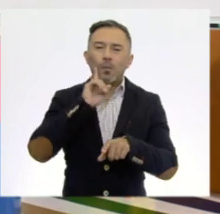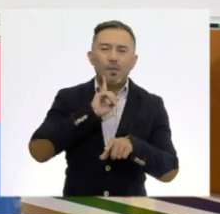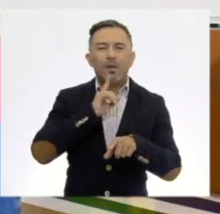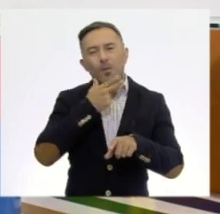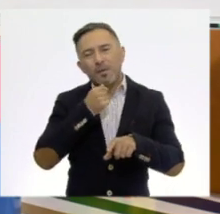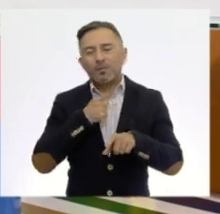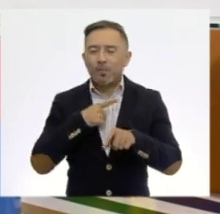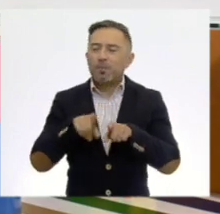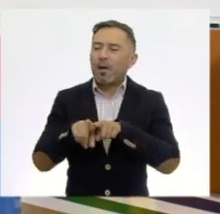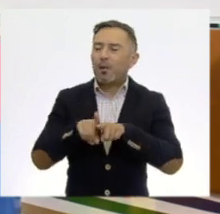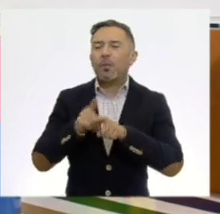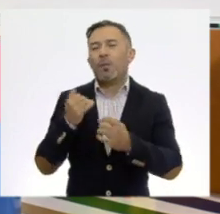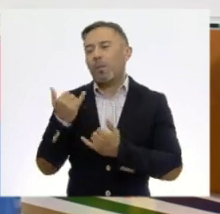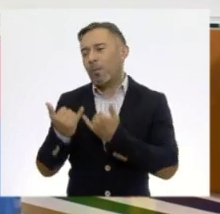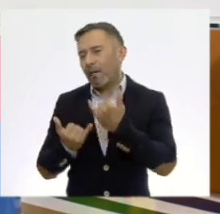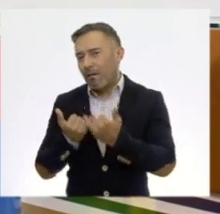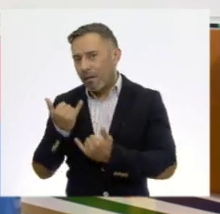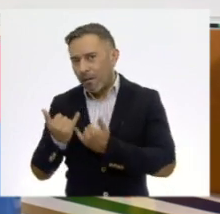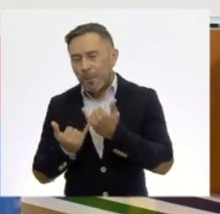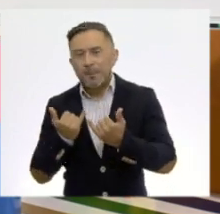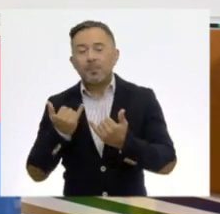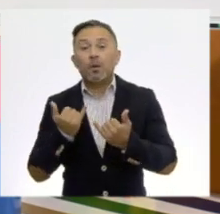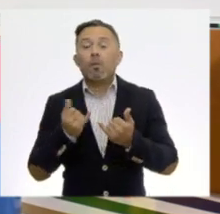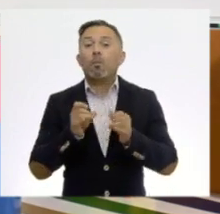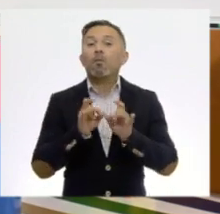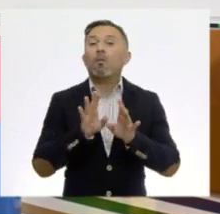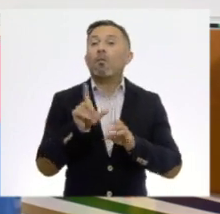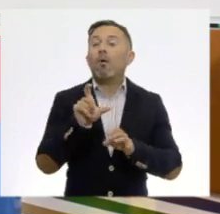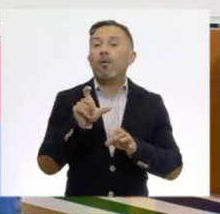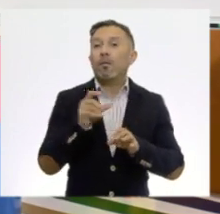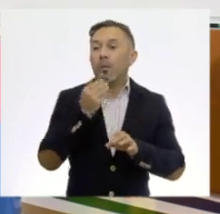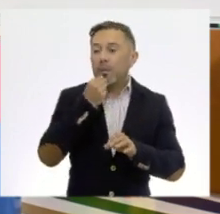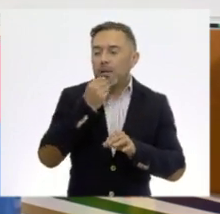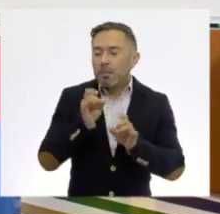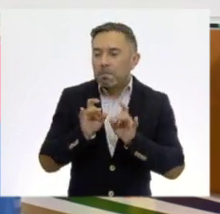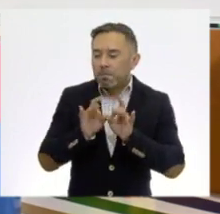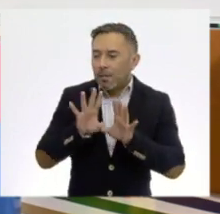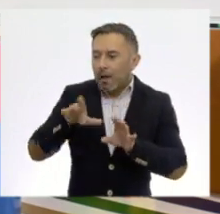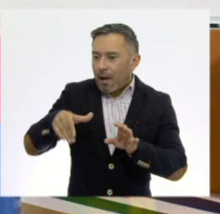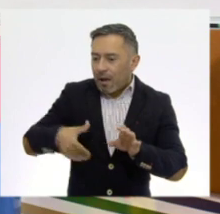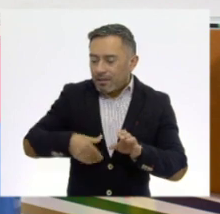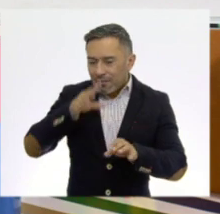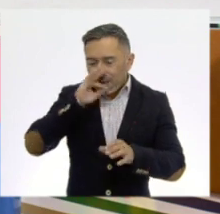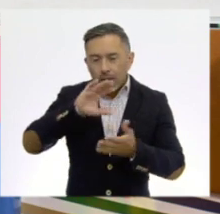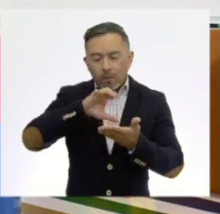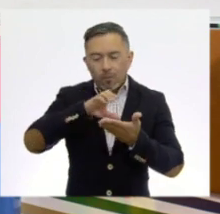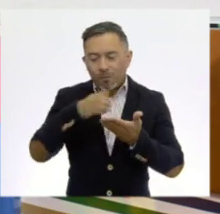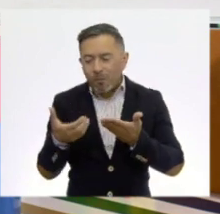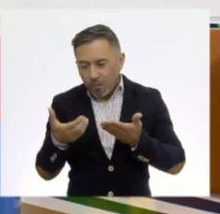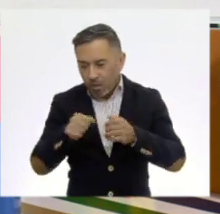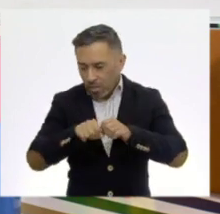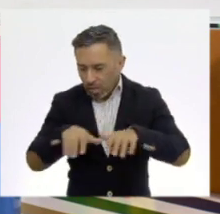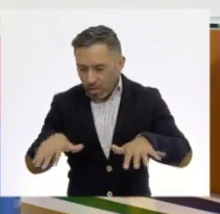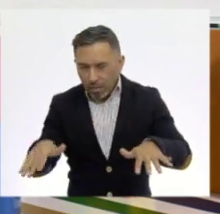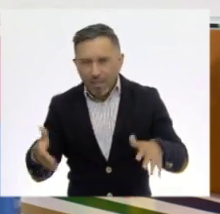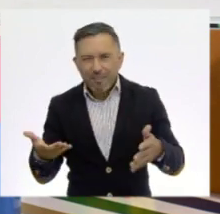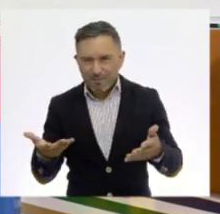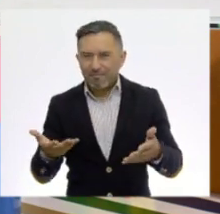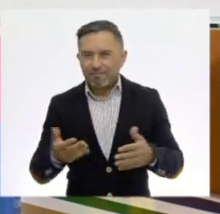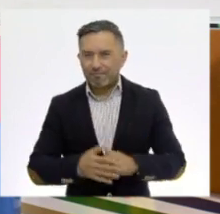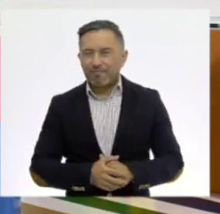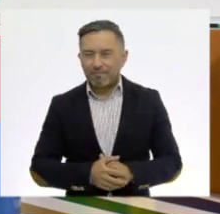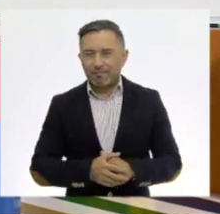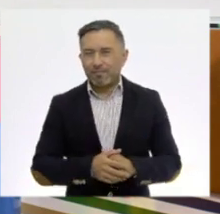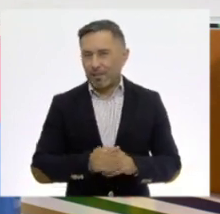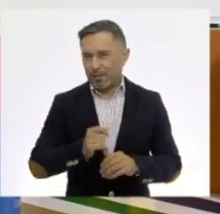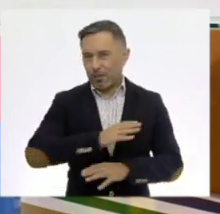de repente pueden suceder accidentes a la hora de la comida y se nos cae el vaso de agua. Todas esas situaciones, todo eso que nos